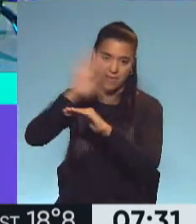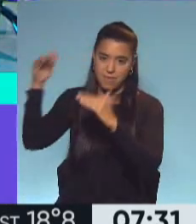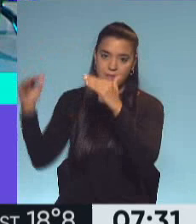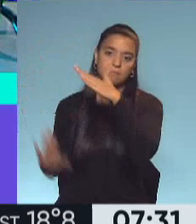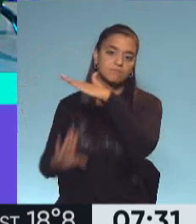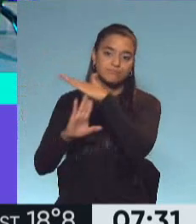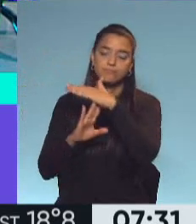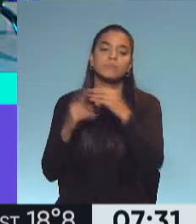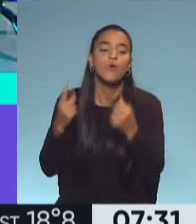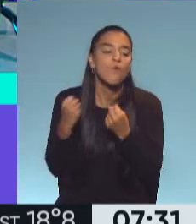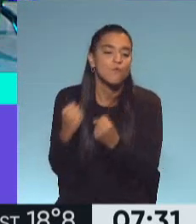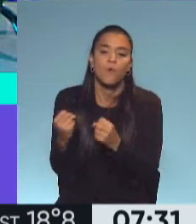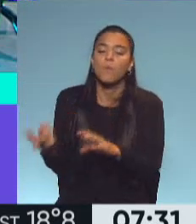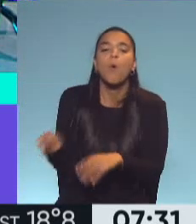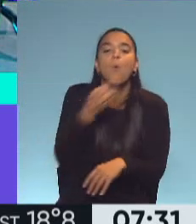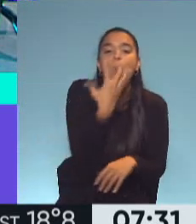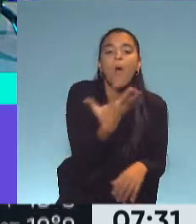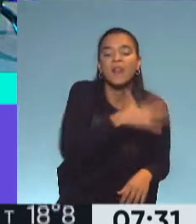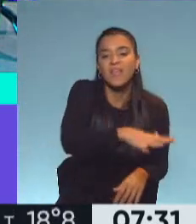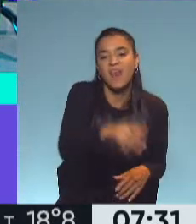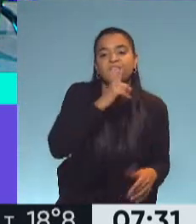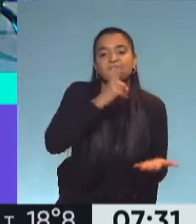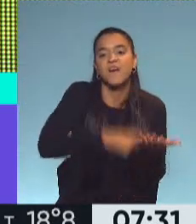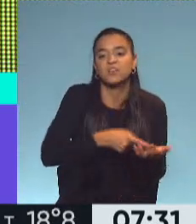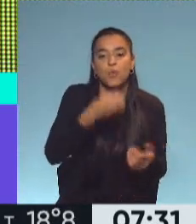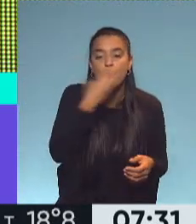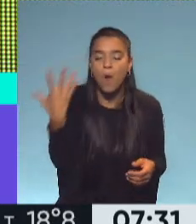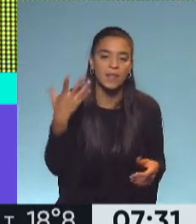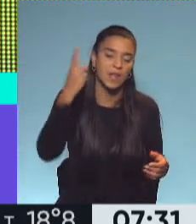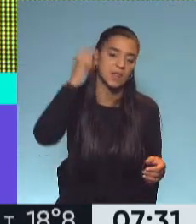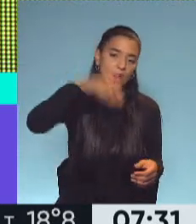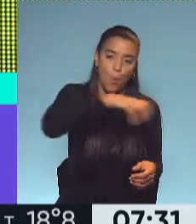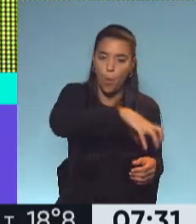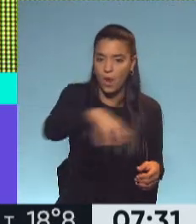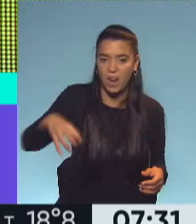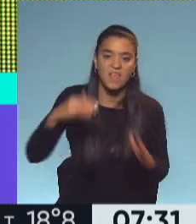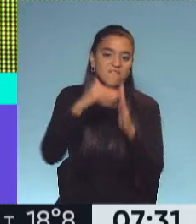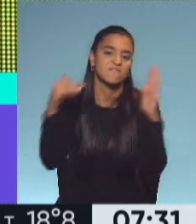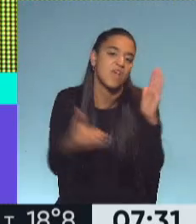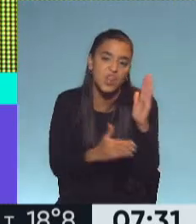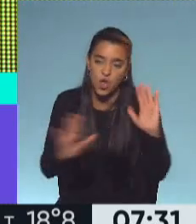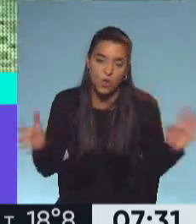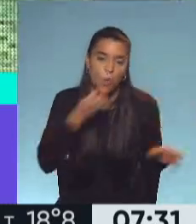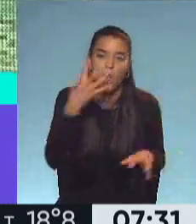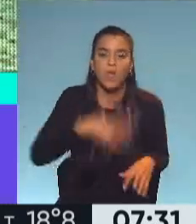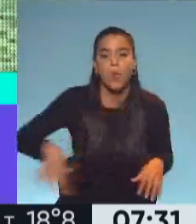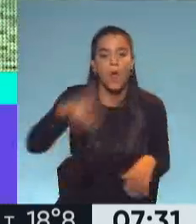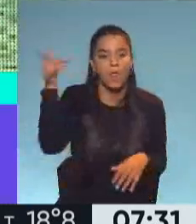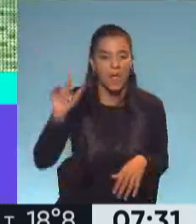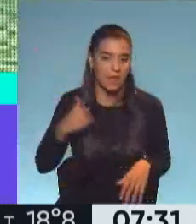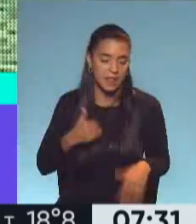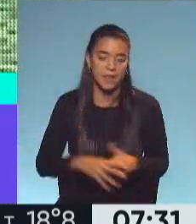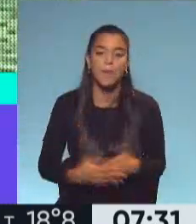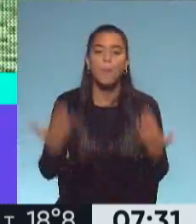Corte tiene fuerza por sobre cualquier fallo de cualquier tribunal inferior en cualquier lugar del país. Pero puede haber